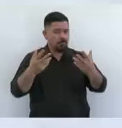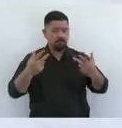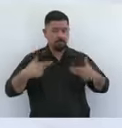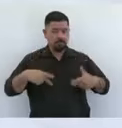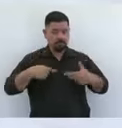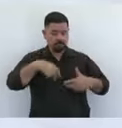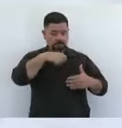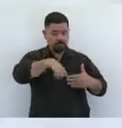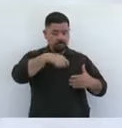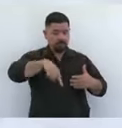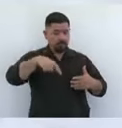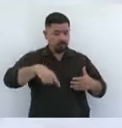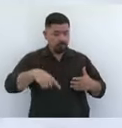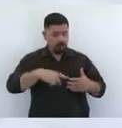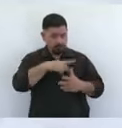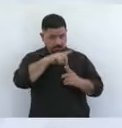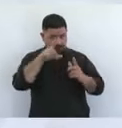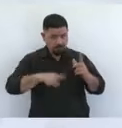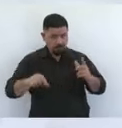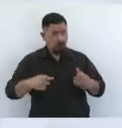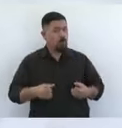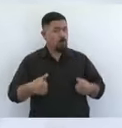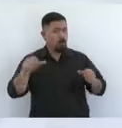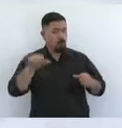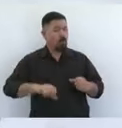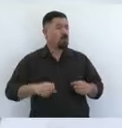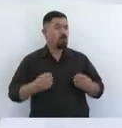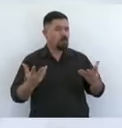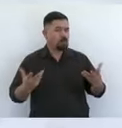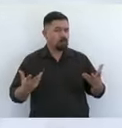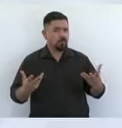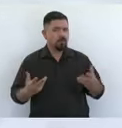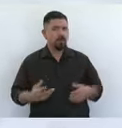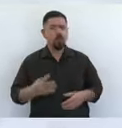sembradores hay en el país hoy?